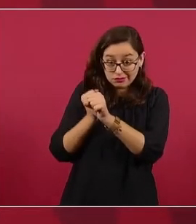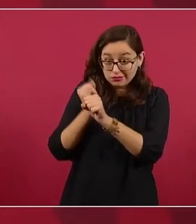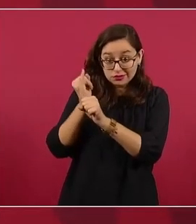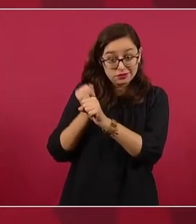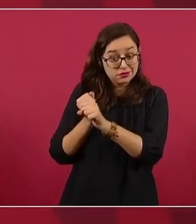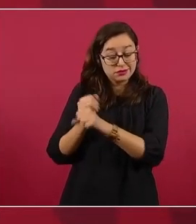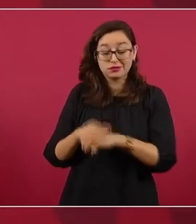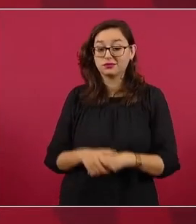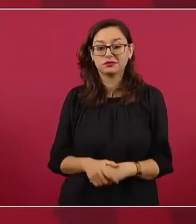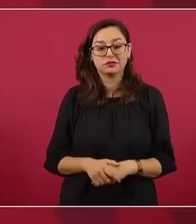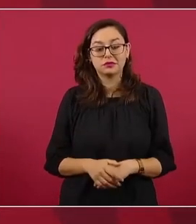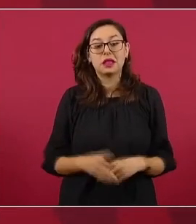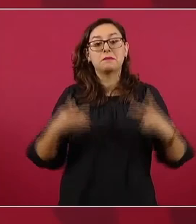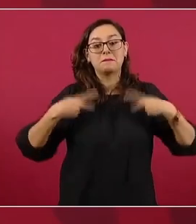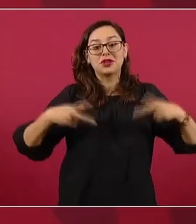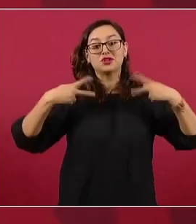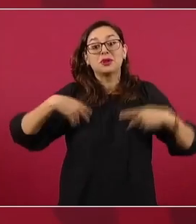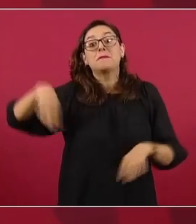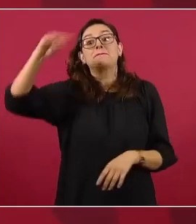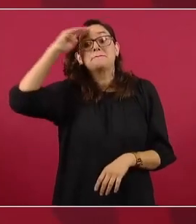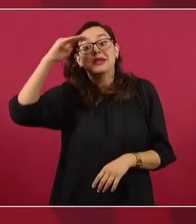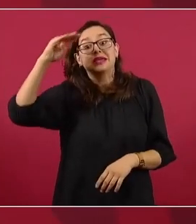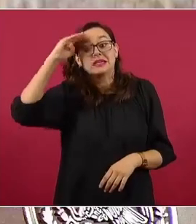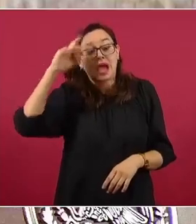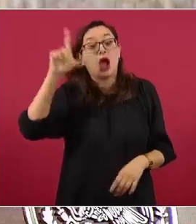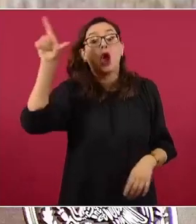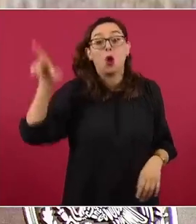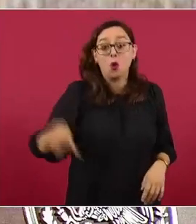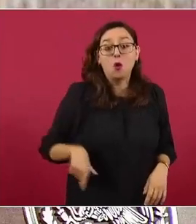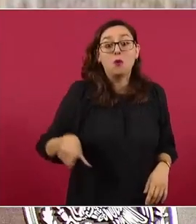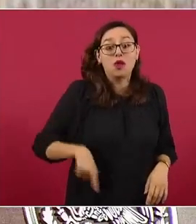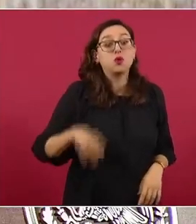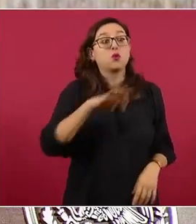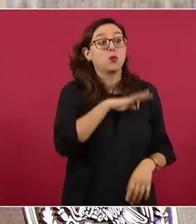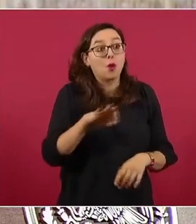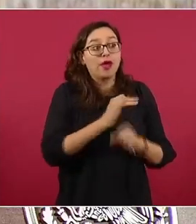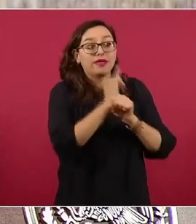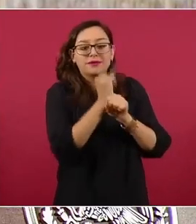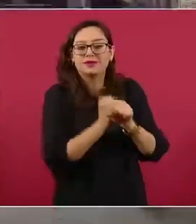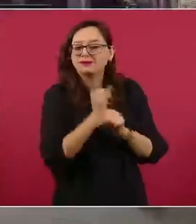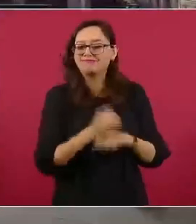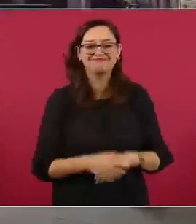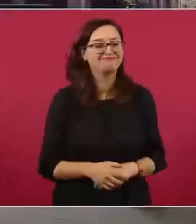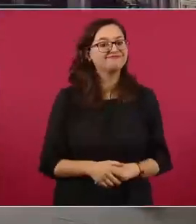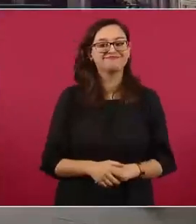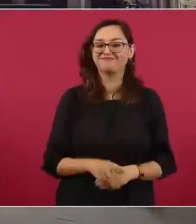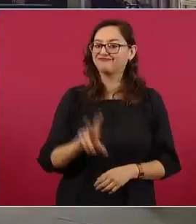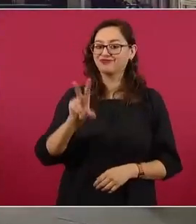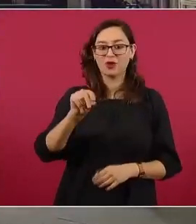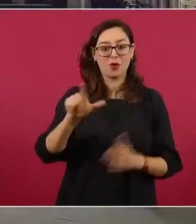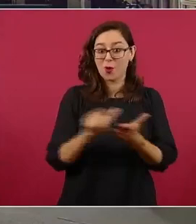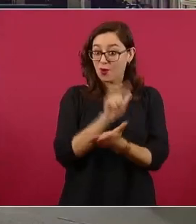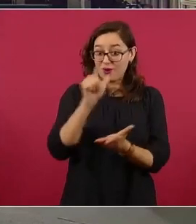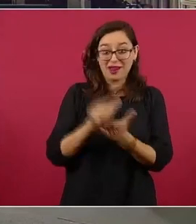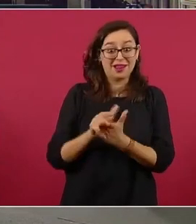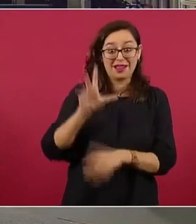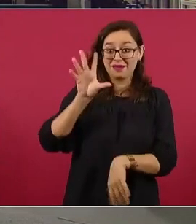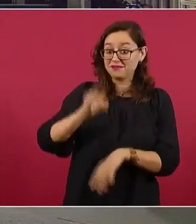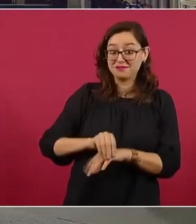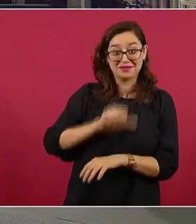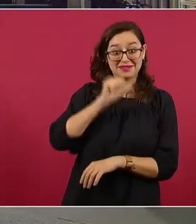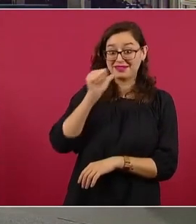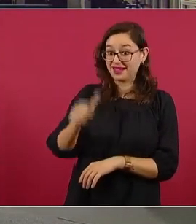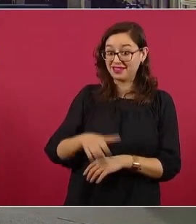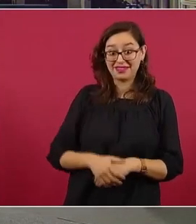Se cree que así es, pero no es así, ni será así.